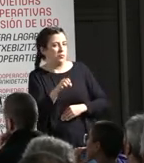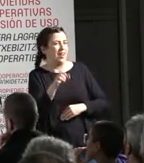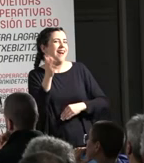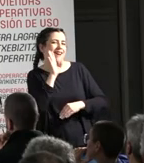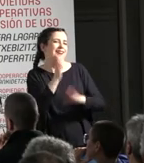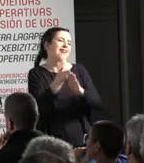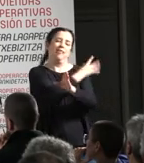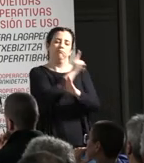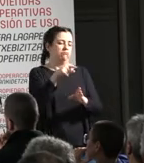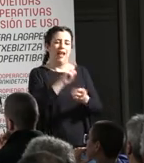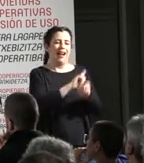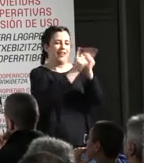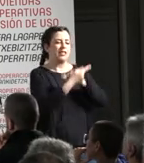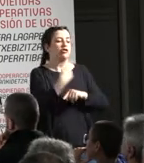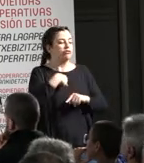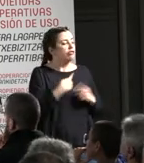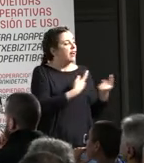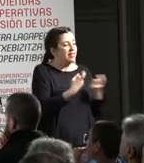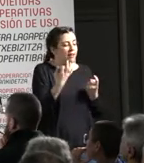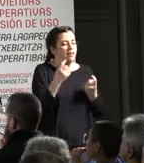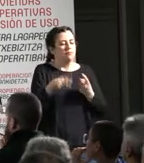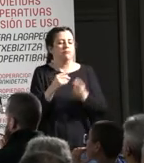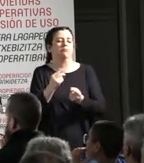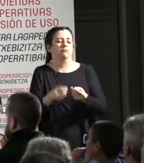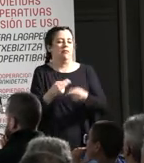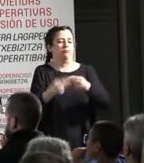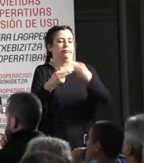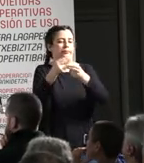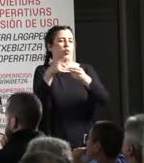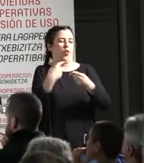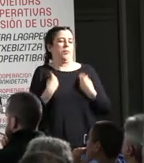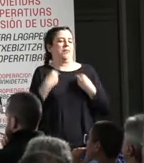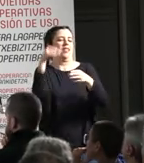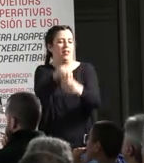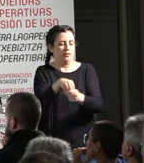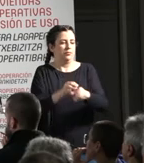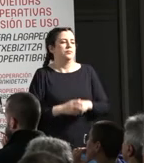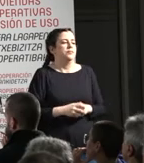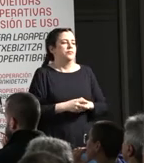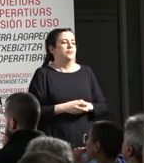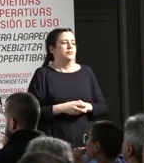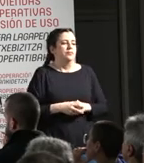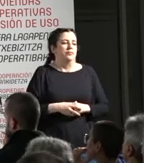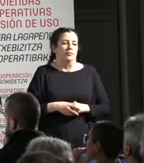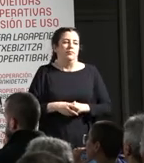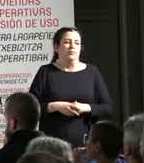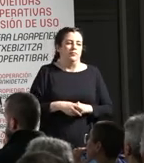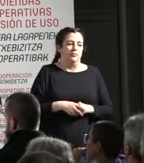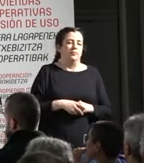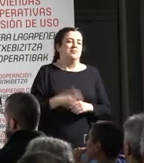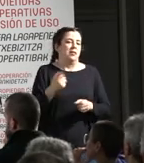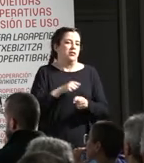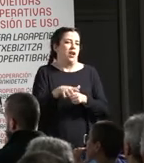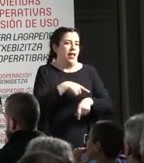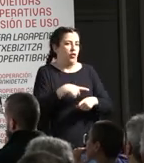vivienda a la medida de necesidades y lo habitamos. El impacto a largo plazo, como decía, es enorme. Podemos ahorrar ahora y tener claro que la vivienda de